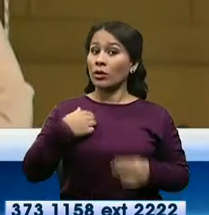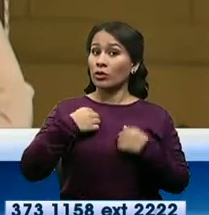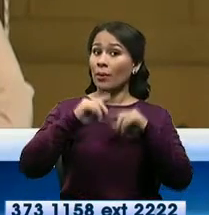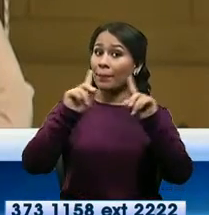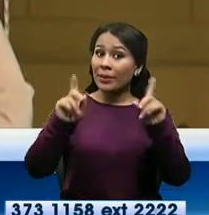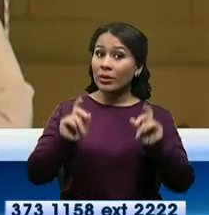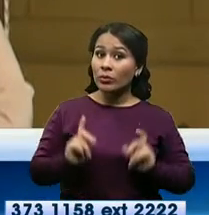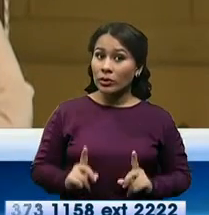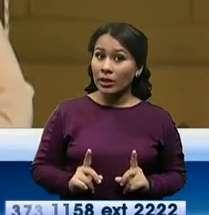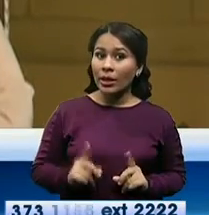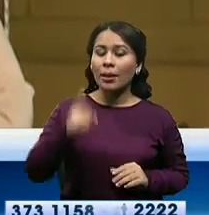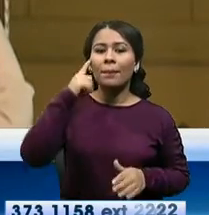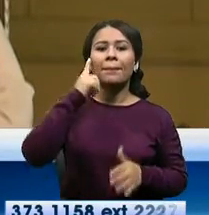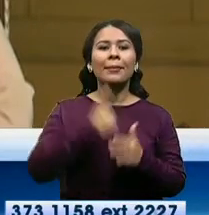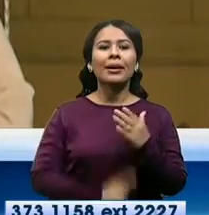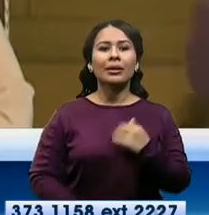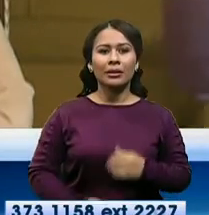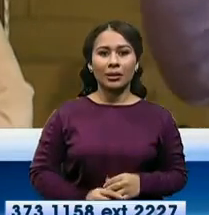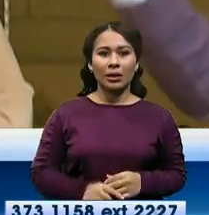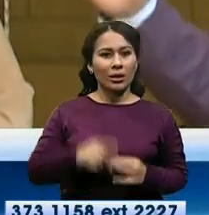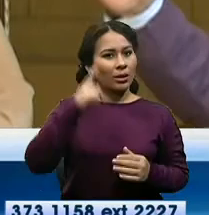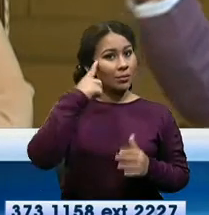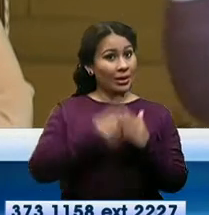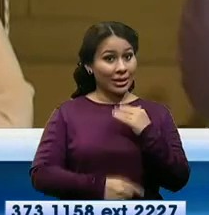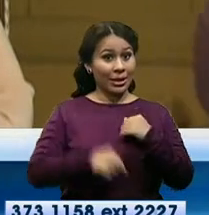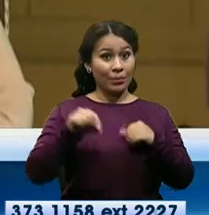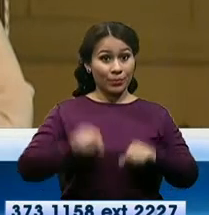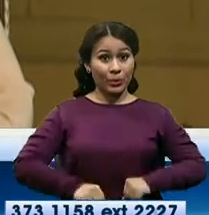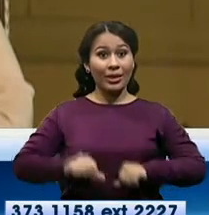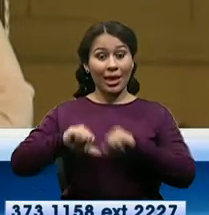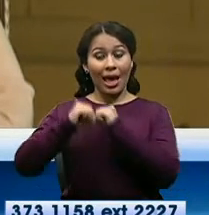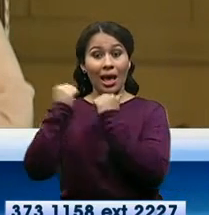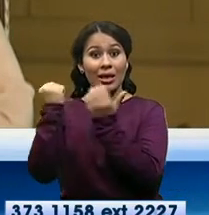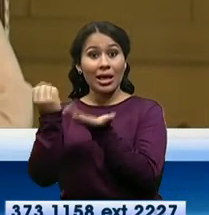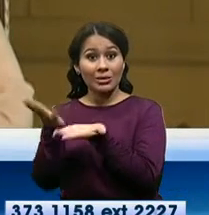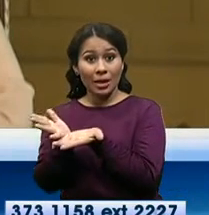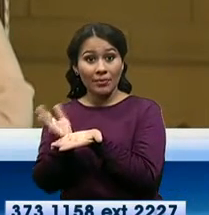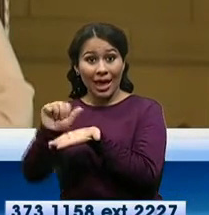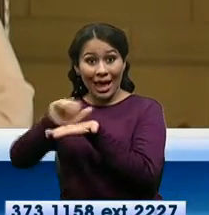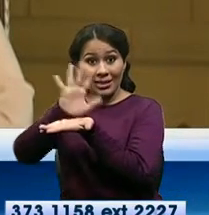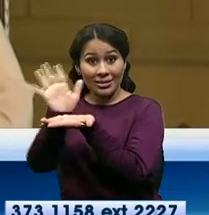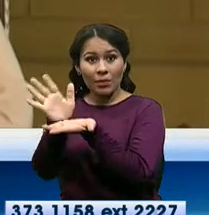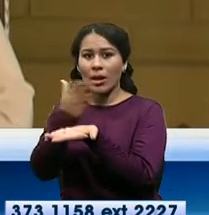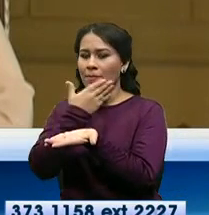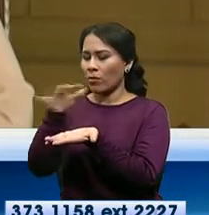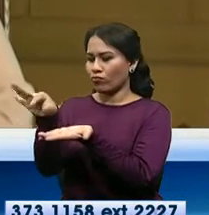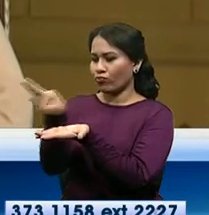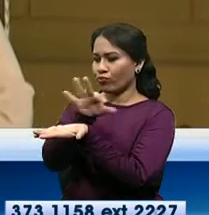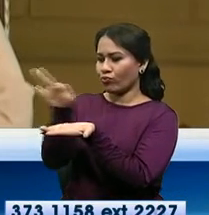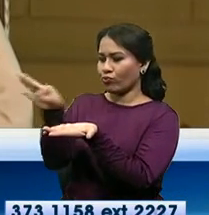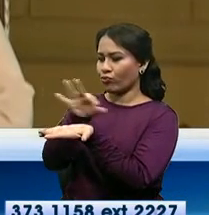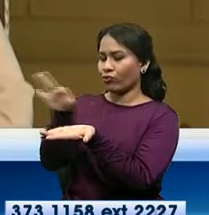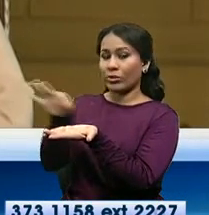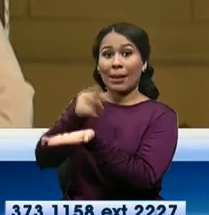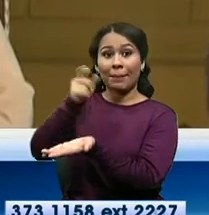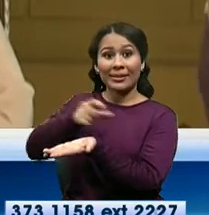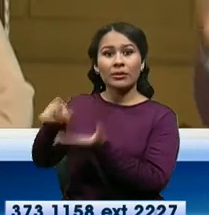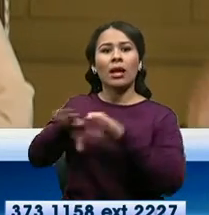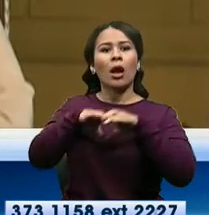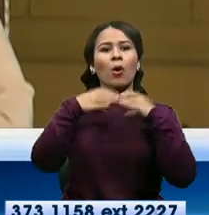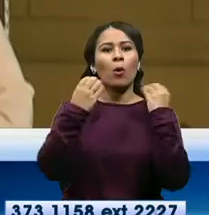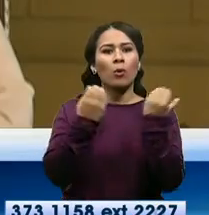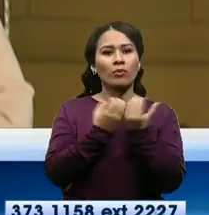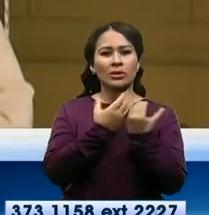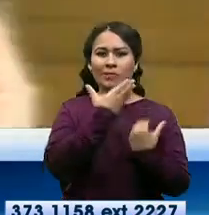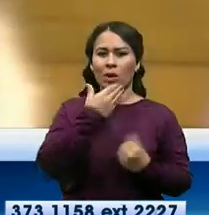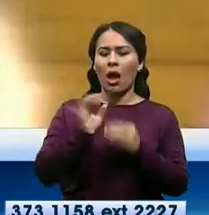pregunta para que en la Asamblea pueda crearse una comisión de temas constitucionales que continúe con la